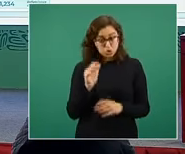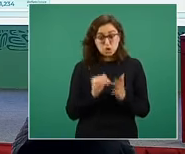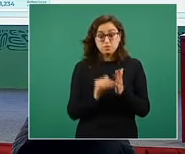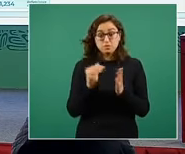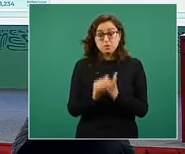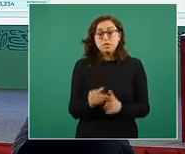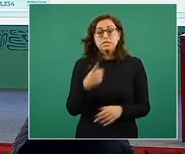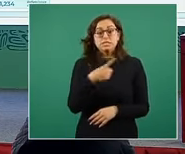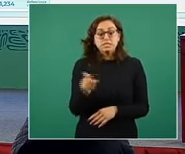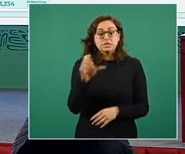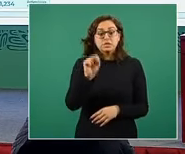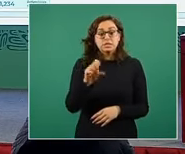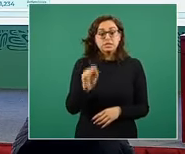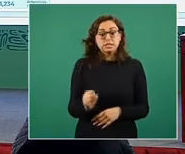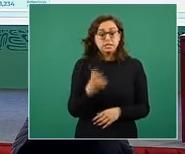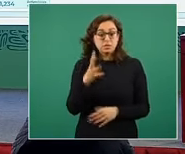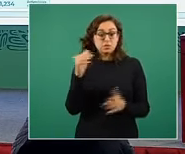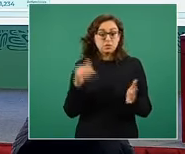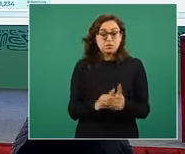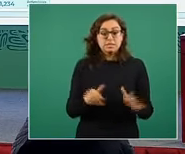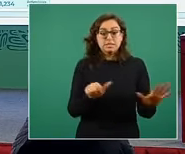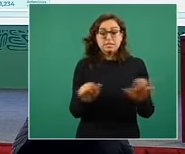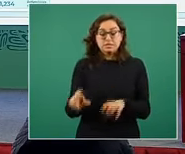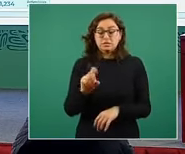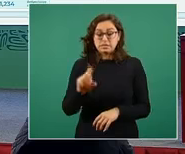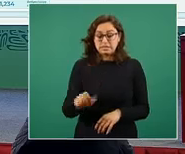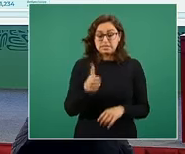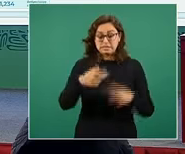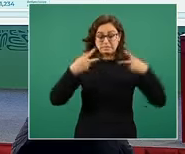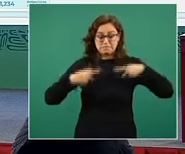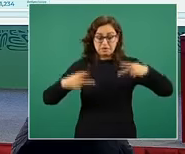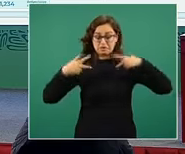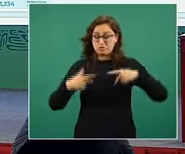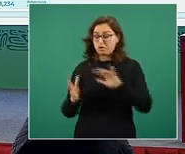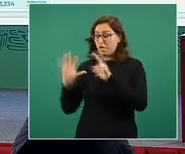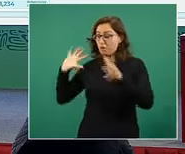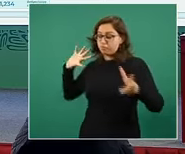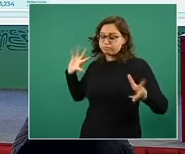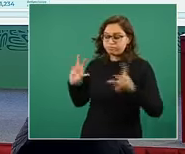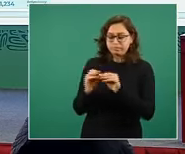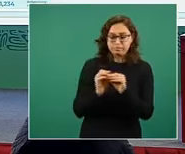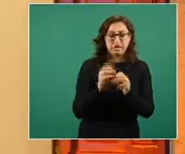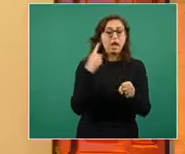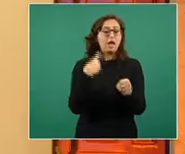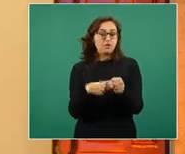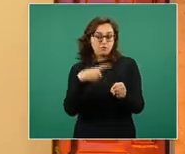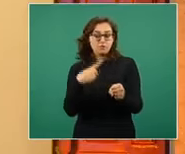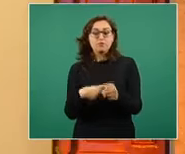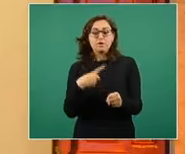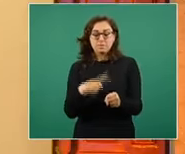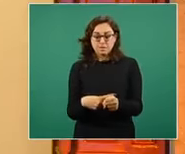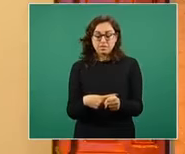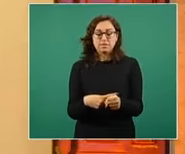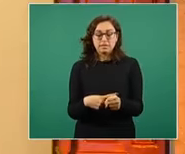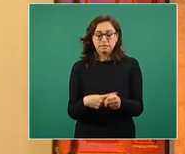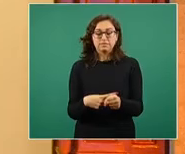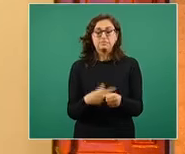2,164,636 las personas que se estiman para el corte del día de hoy los casos acumulados, estimados y confirmados de